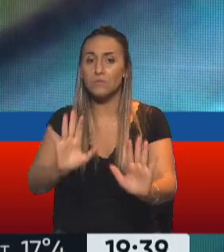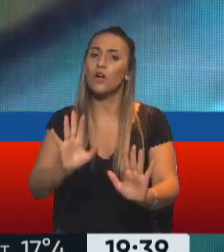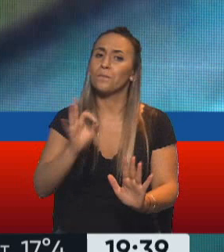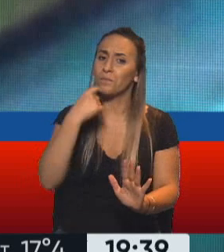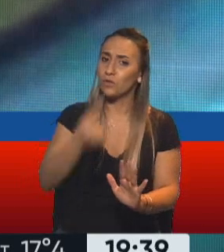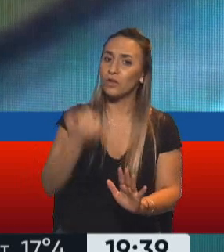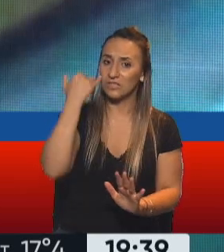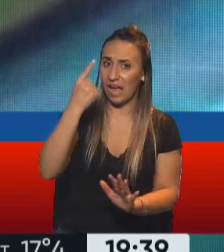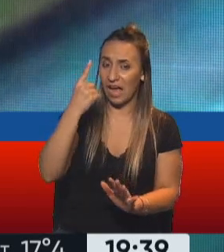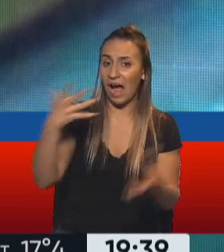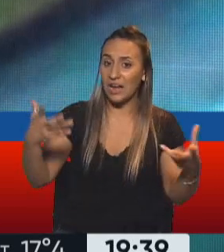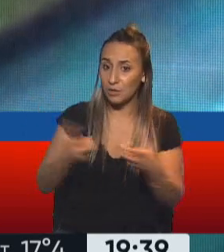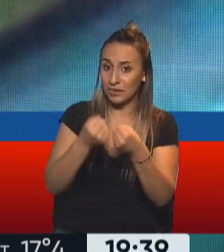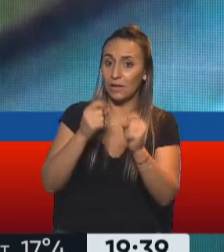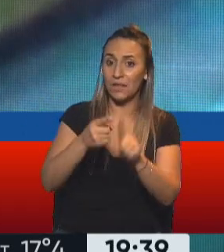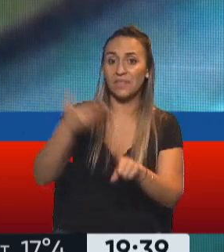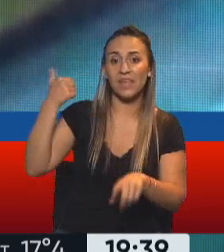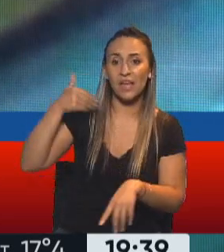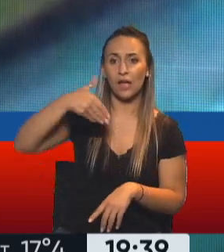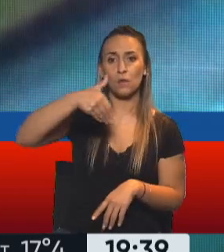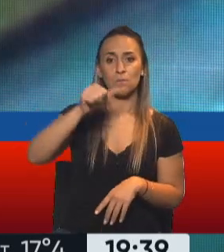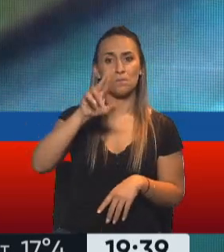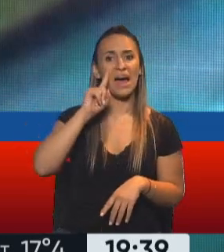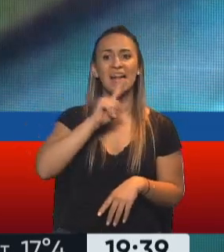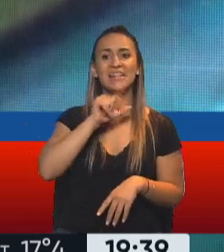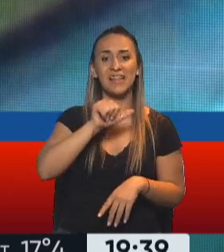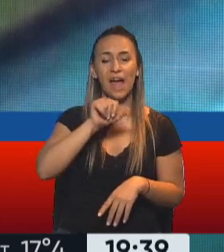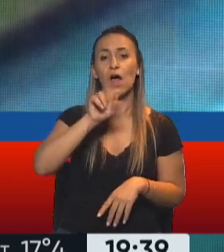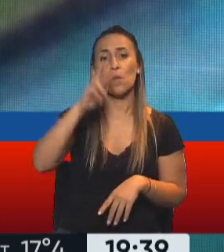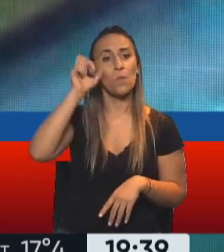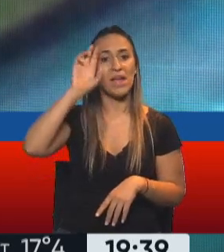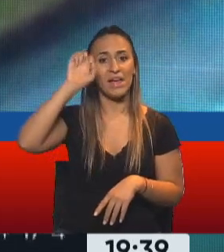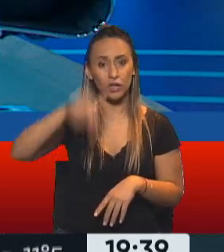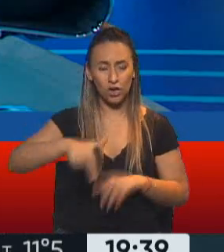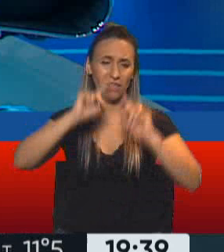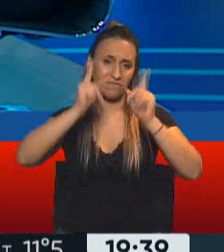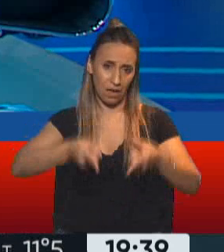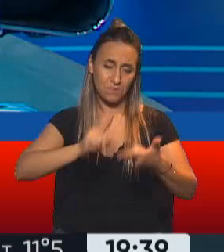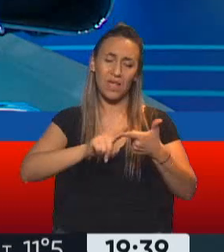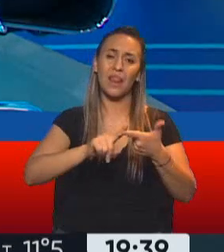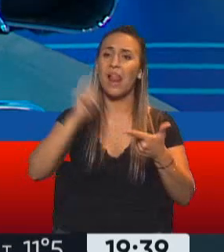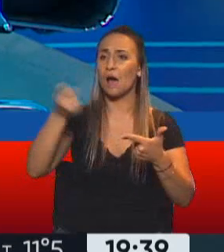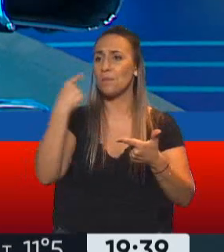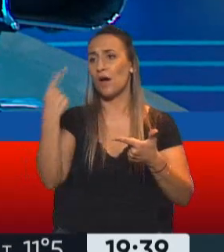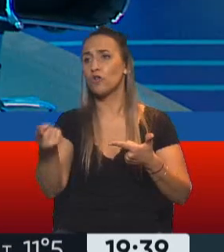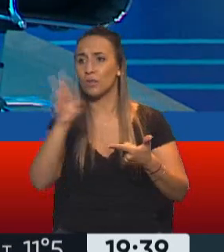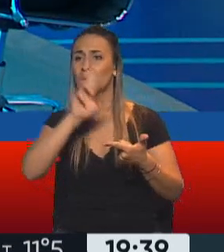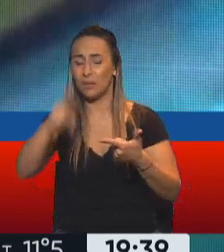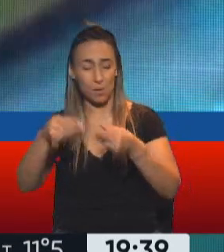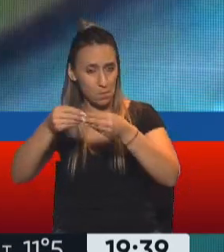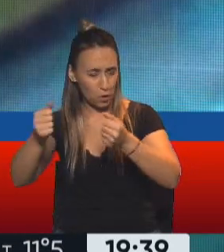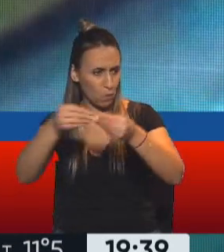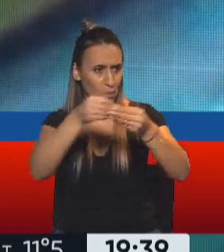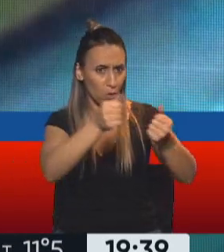también un aniversario de la desaparición de Marita Verón. Si pienso en La Pampa, pienso en Andrea López, que también se cumple otro aniversario de su desaparición. ¿Cómo